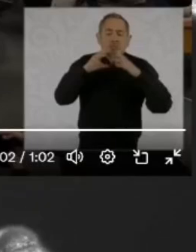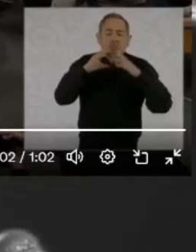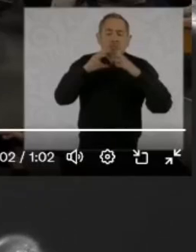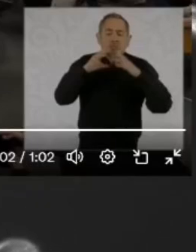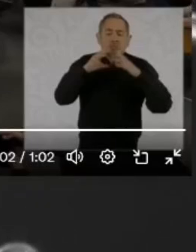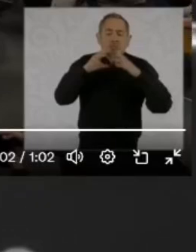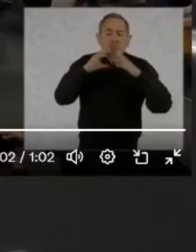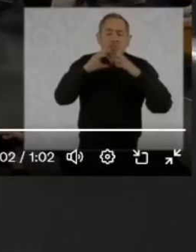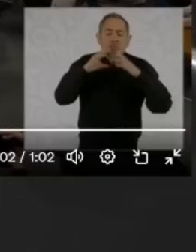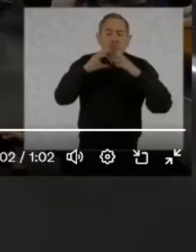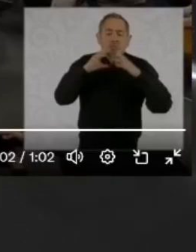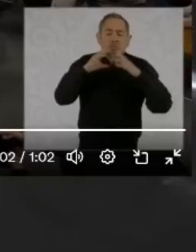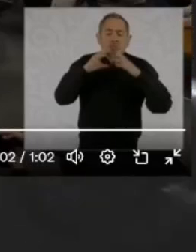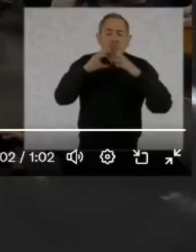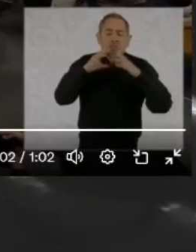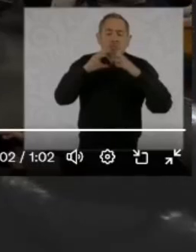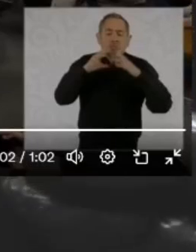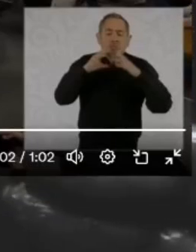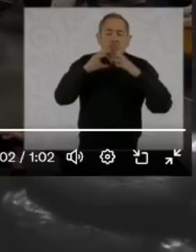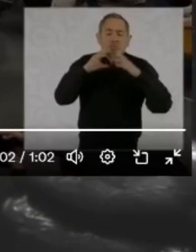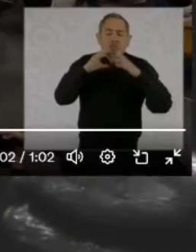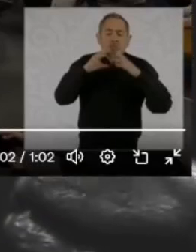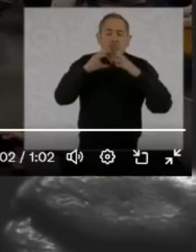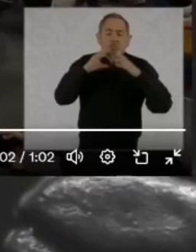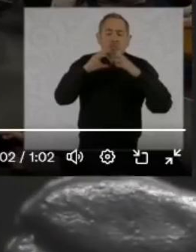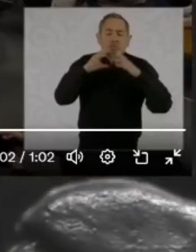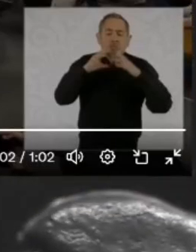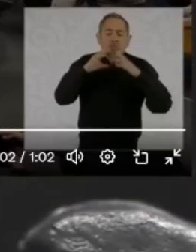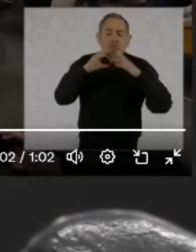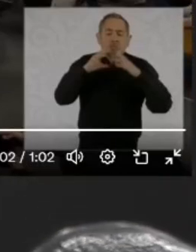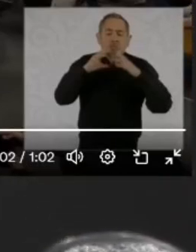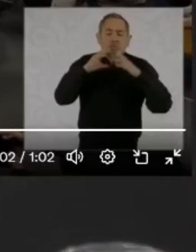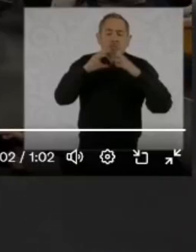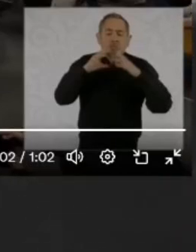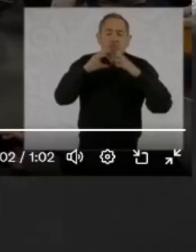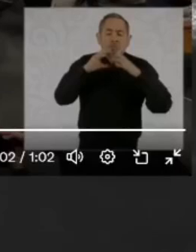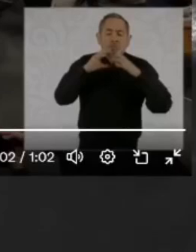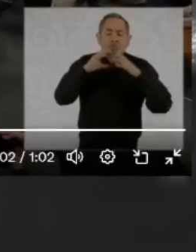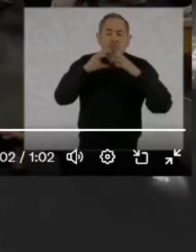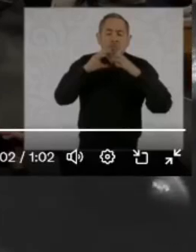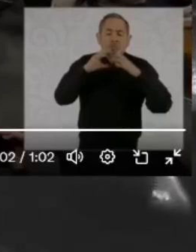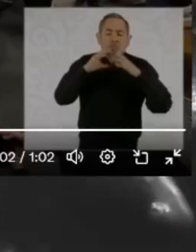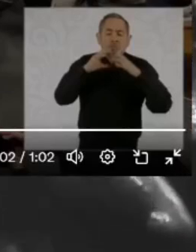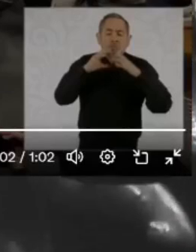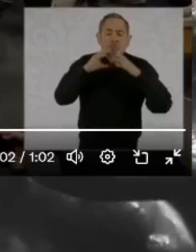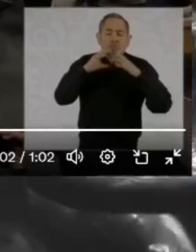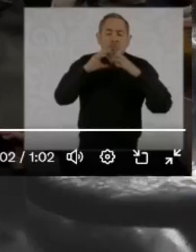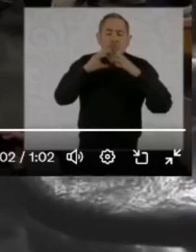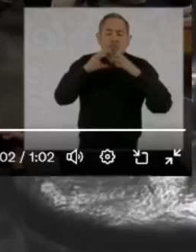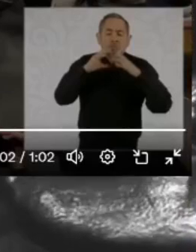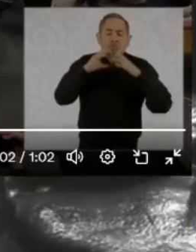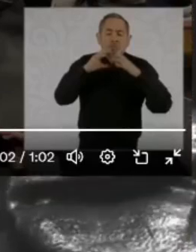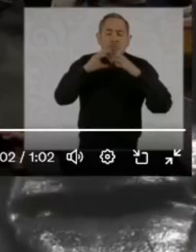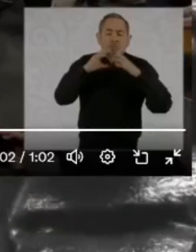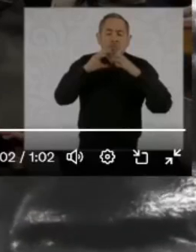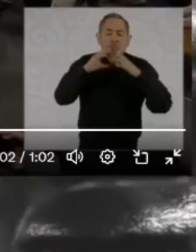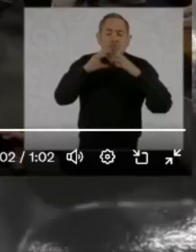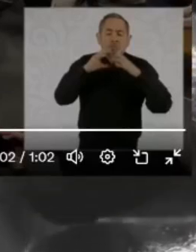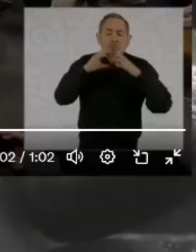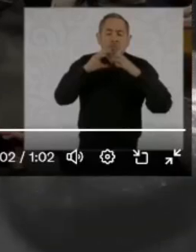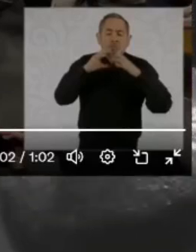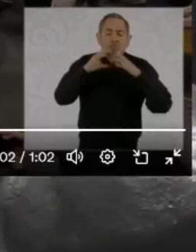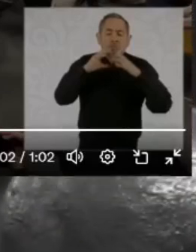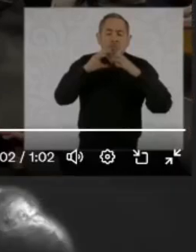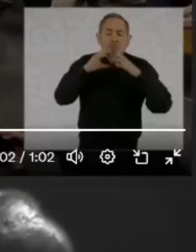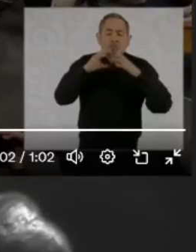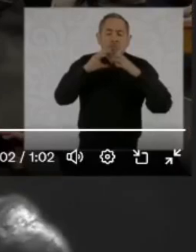tiempo mucho dinero. Entonces, con esta información es importante decir, yo no voy a criticar a alguien porque tenga dinero, porque no voy a caer tampoco en